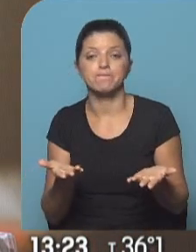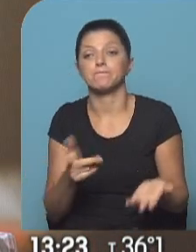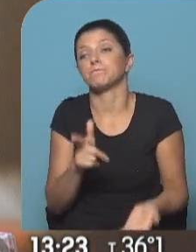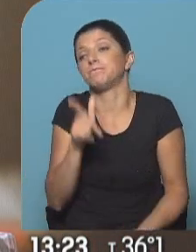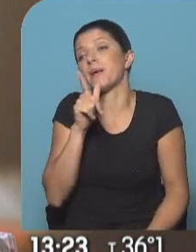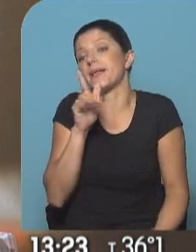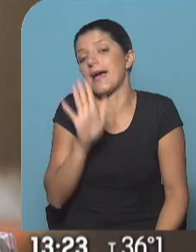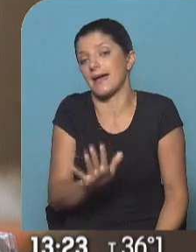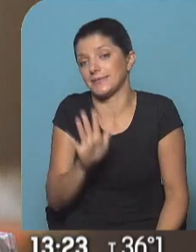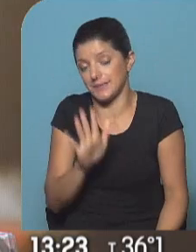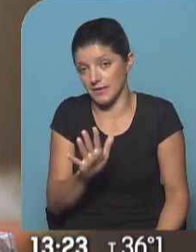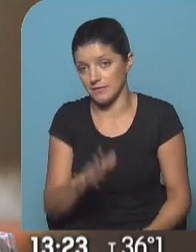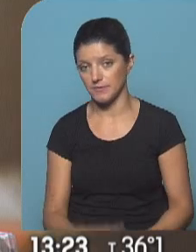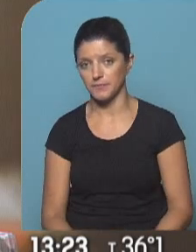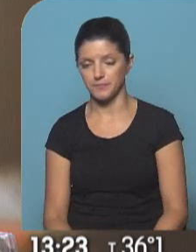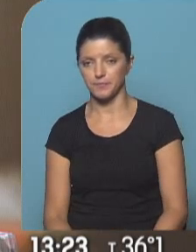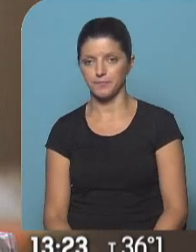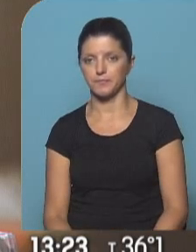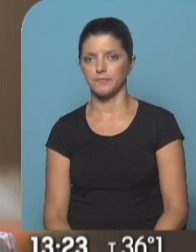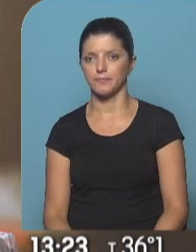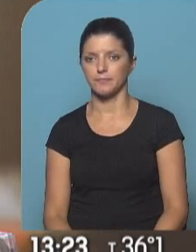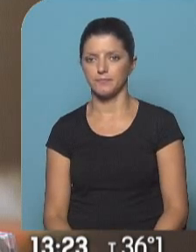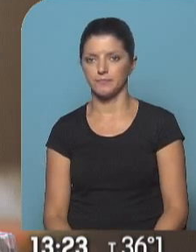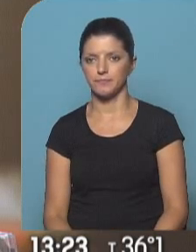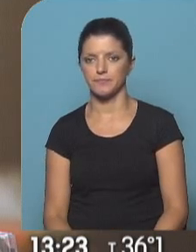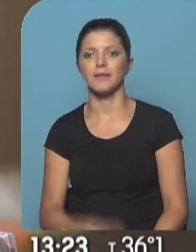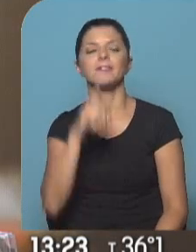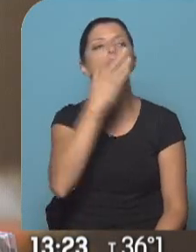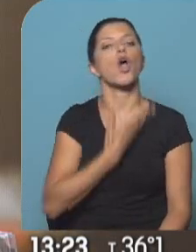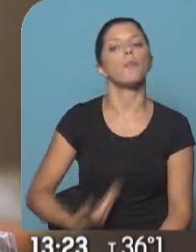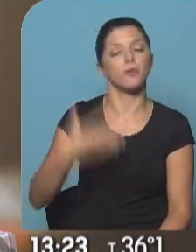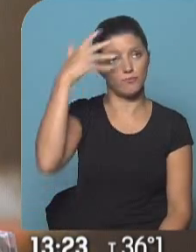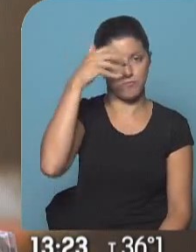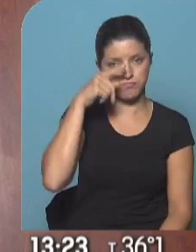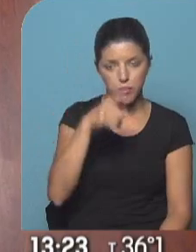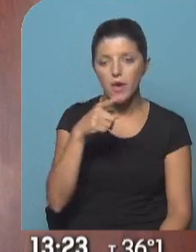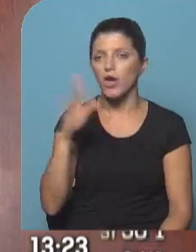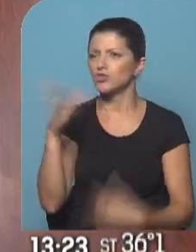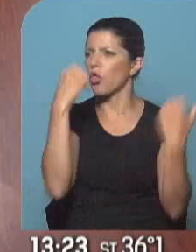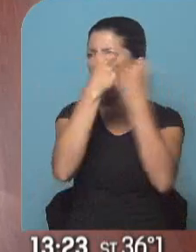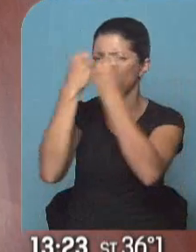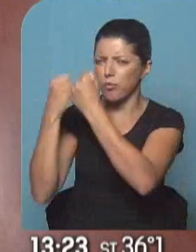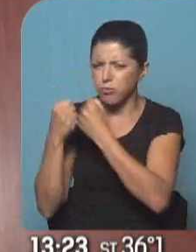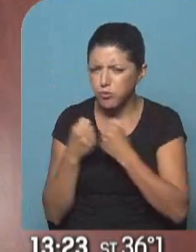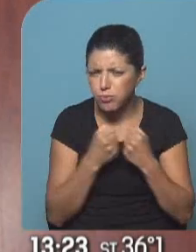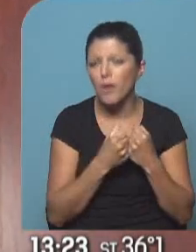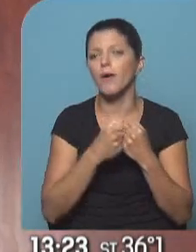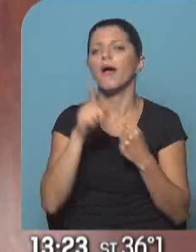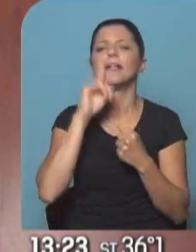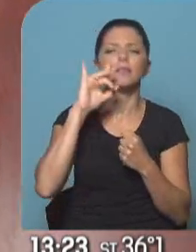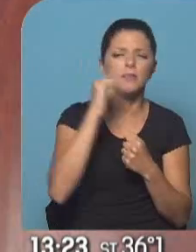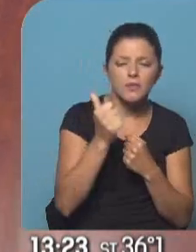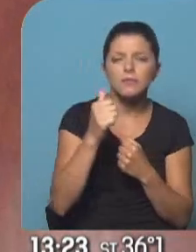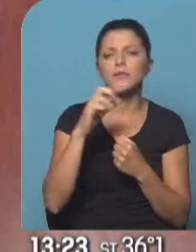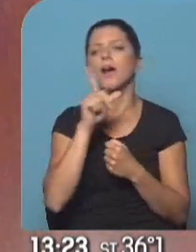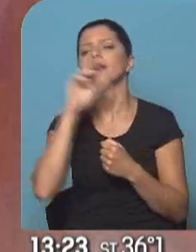digamos. La táctica sería esto del gobierno de Trump de romper todos los acuerdos, el TISA, el Transpacífico